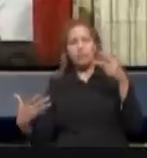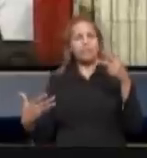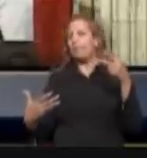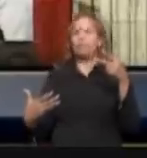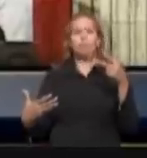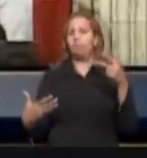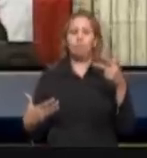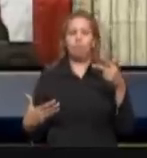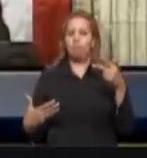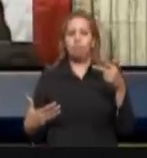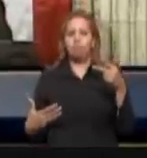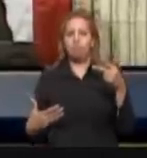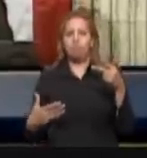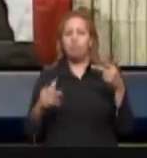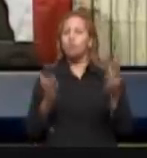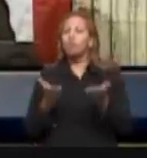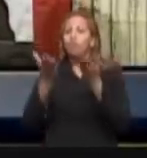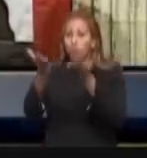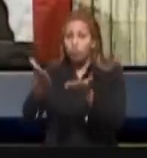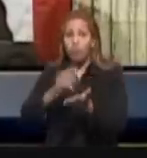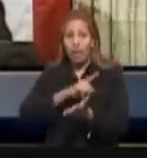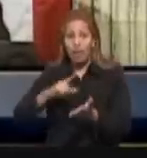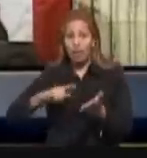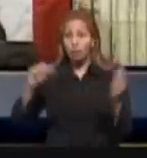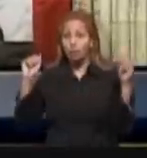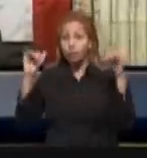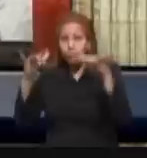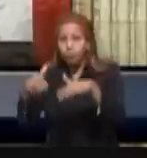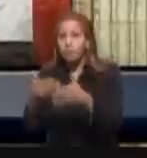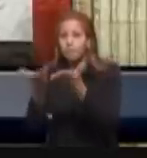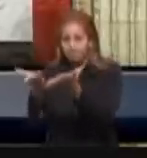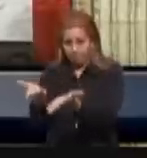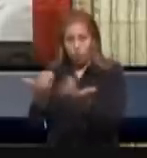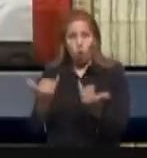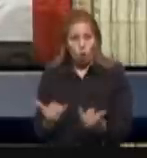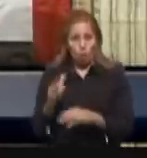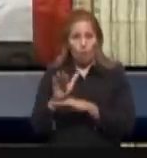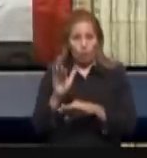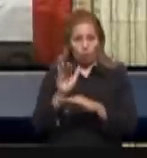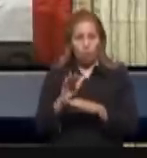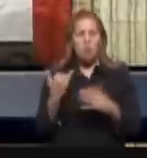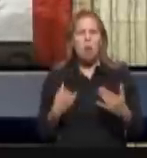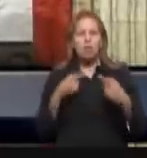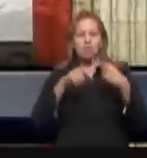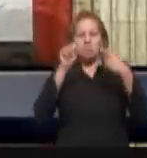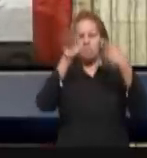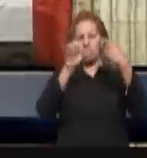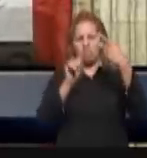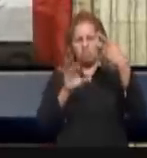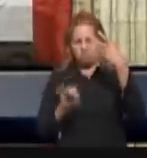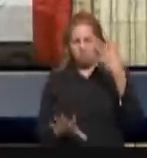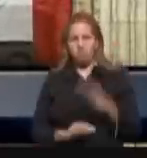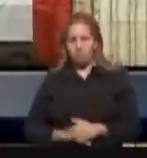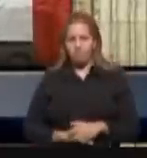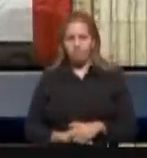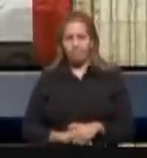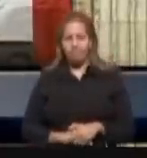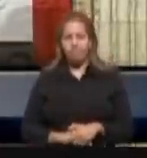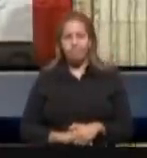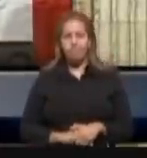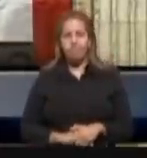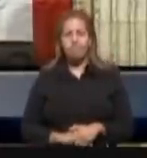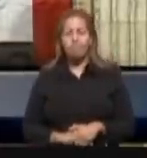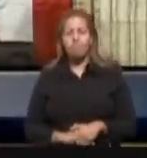de presupuesto que le estoy presentando a la Asamblea Legislativa esta misma noche, y así lo haremos hoy.